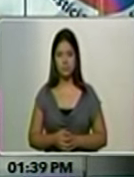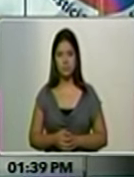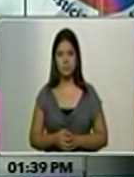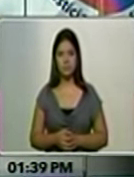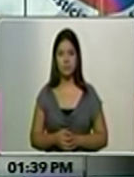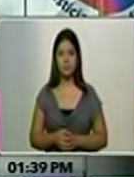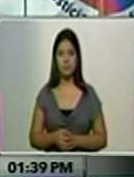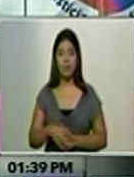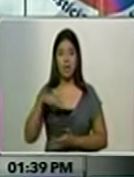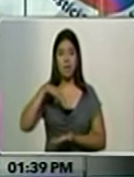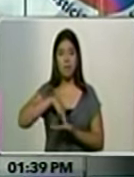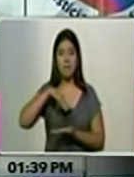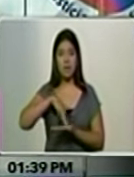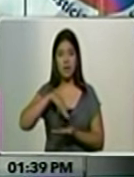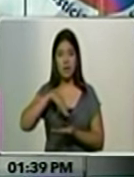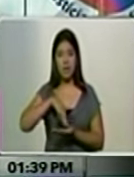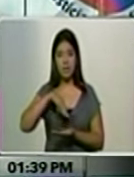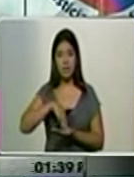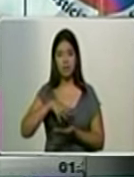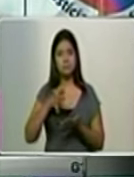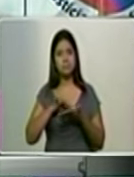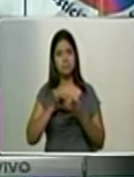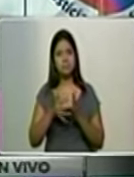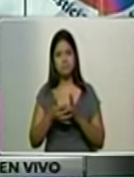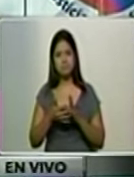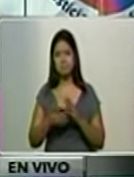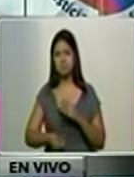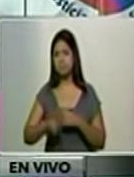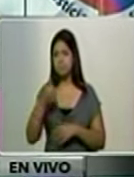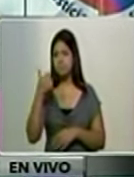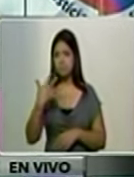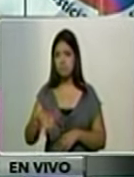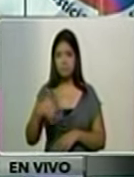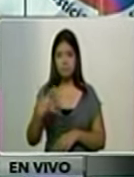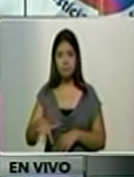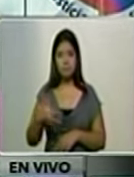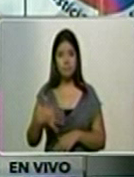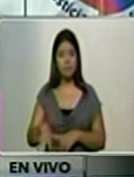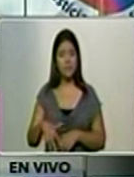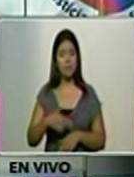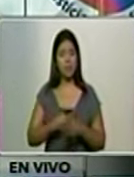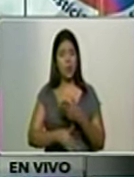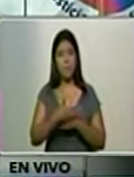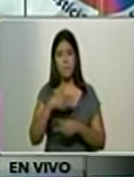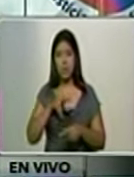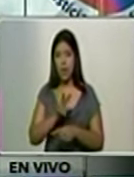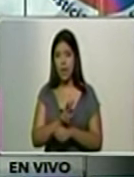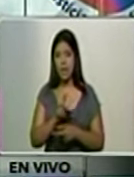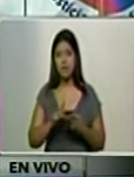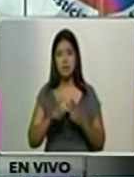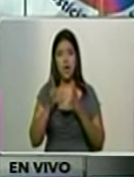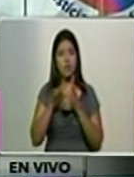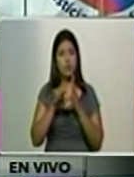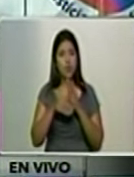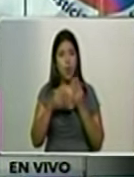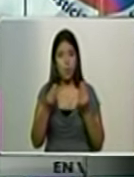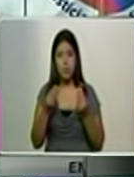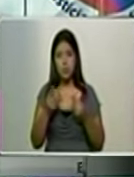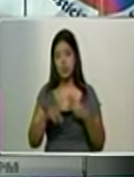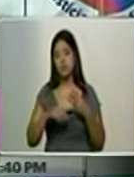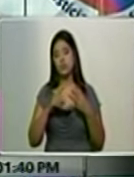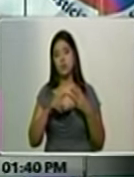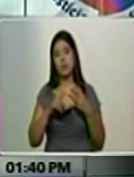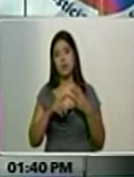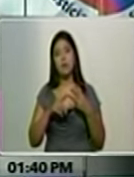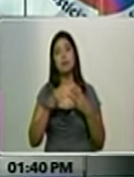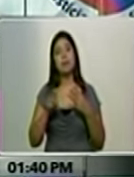en el estado Miranda, que presenta el índice más alto en criminalidad, más alto en robo, más alto